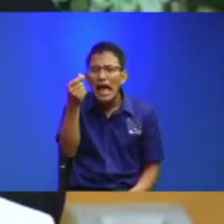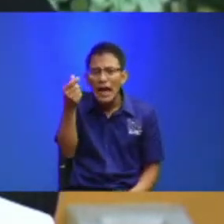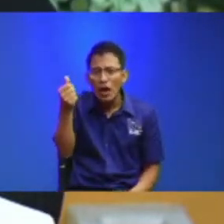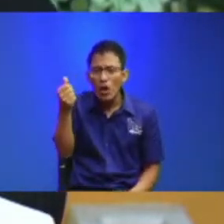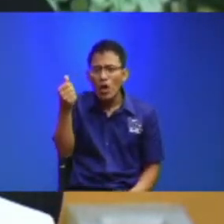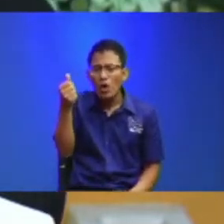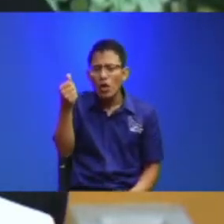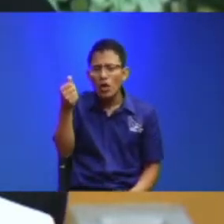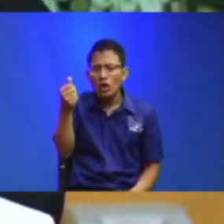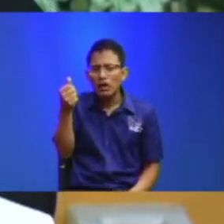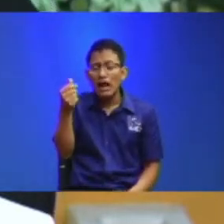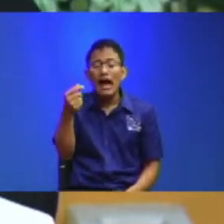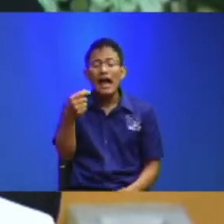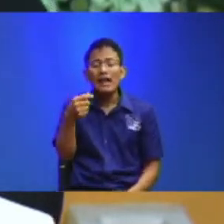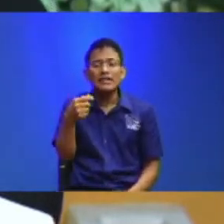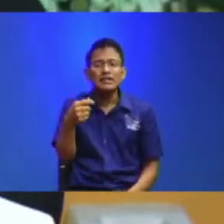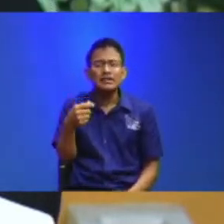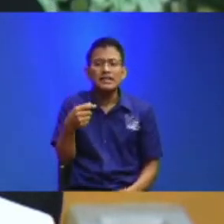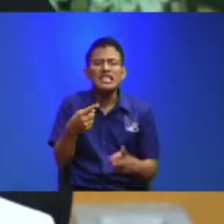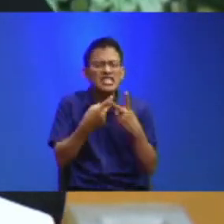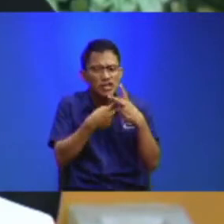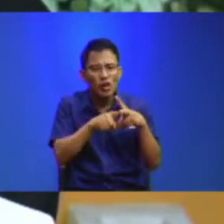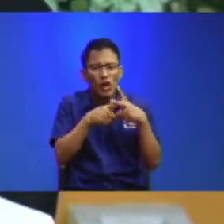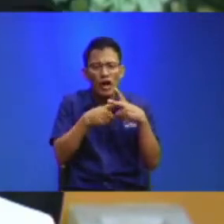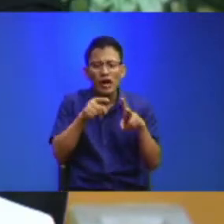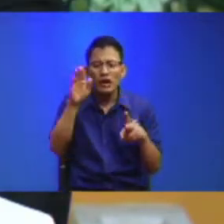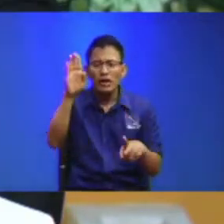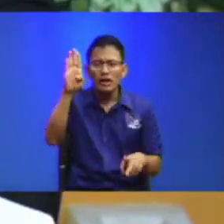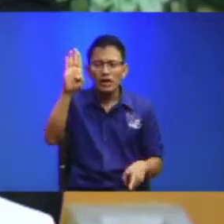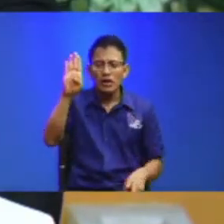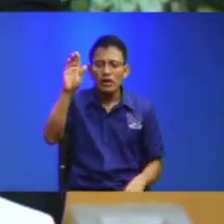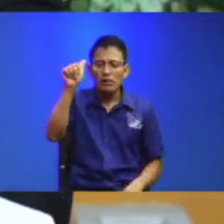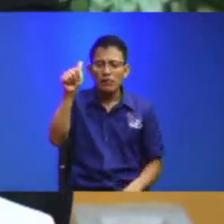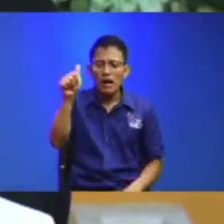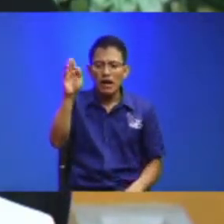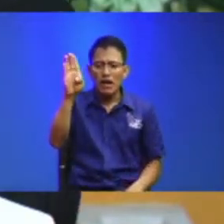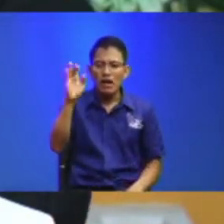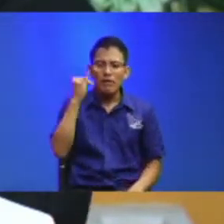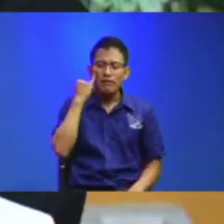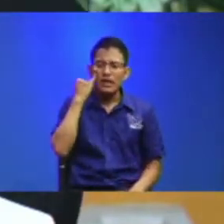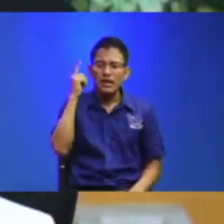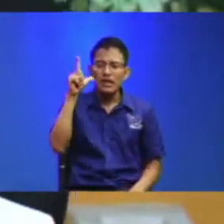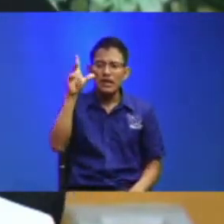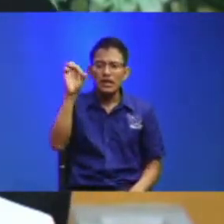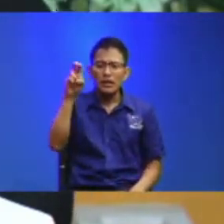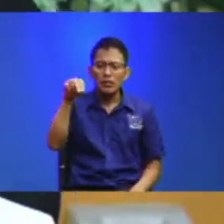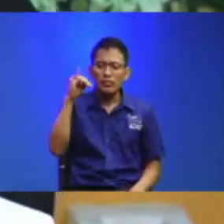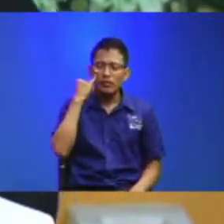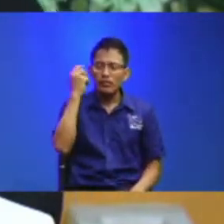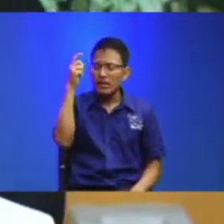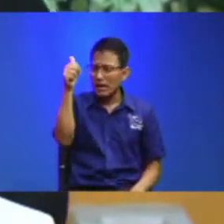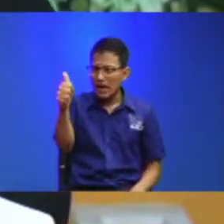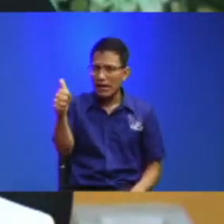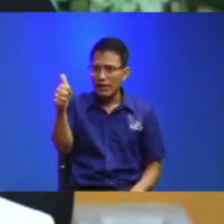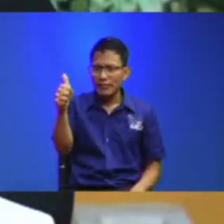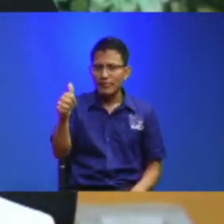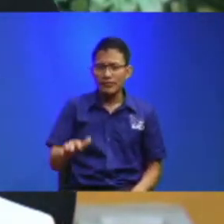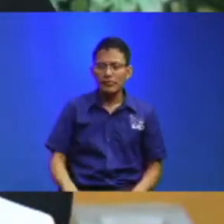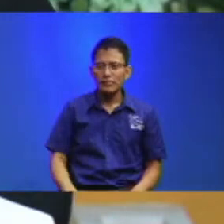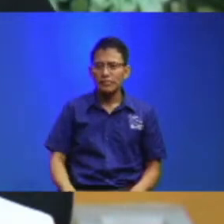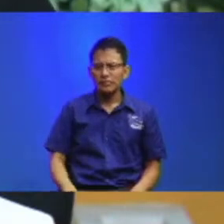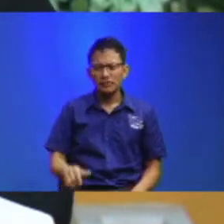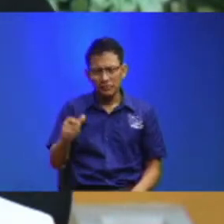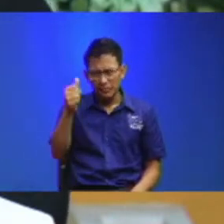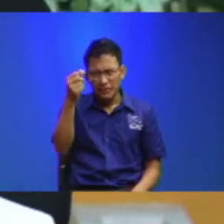Babilonia. El dinero procede de Babilonia. ¿Estoy diciendo que el dinero es malo? No, no estoy diciendo eso. Estoy diciendo que